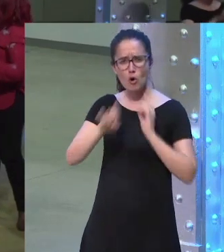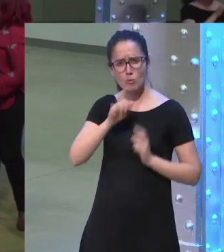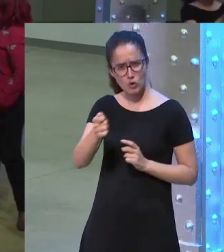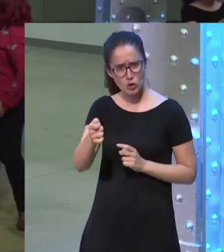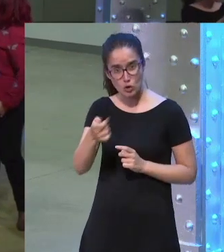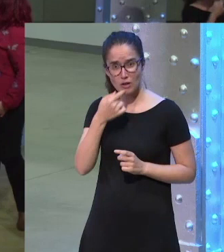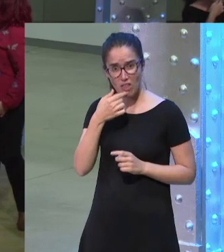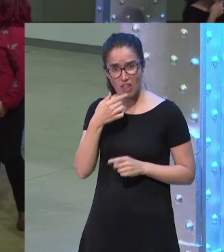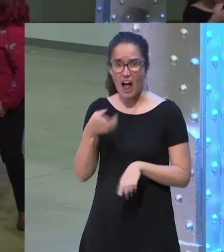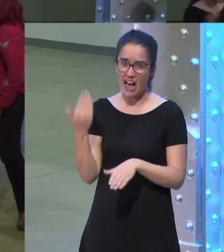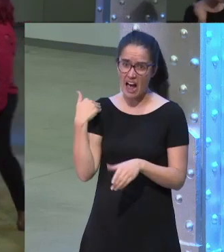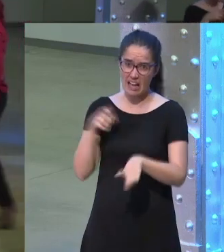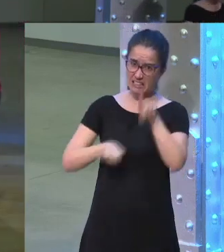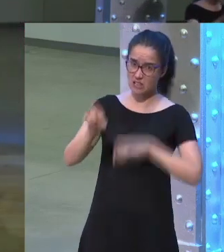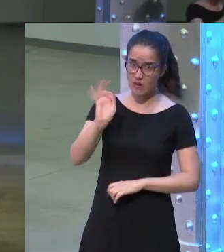Cuando pone para atrás, ¿verdad? Sí.